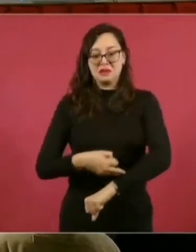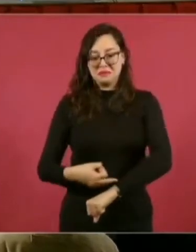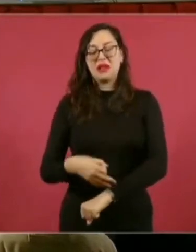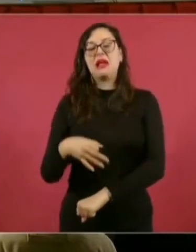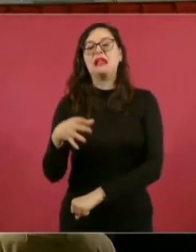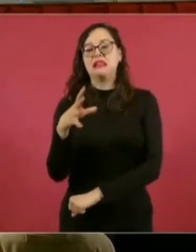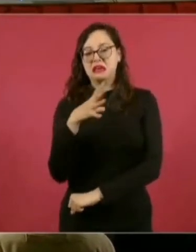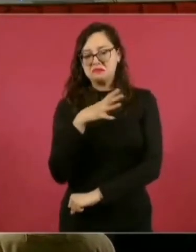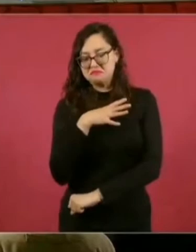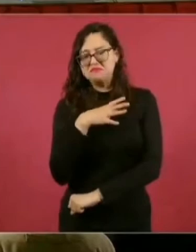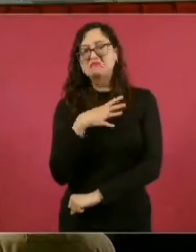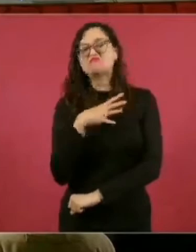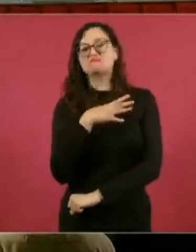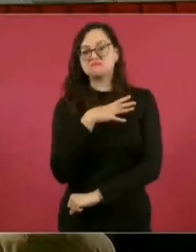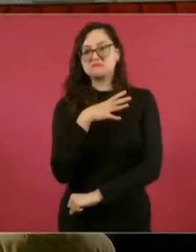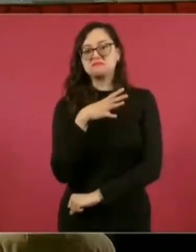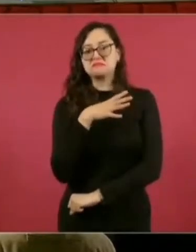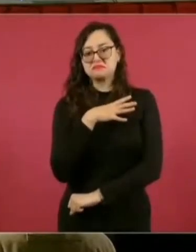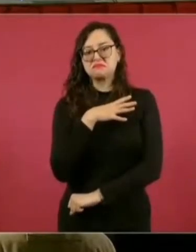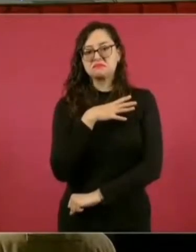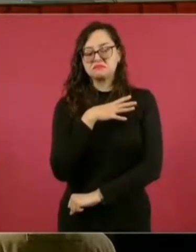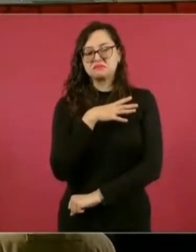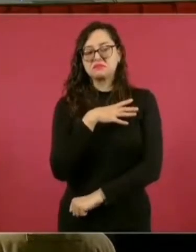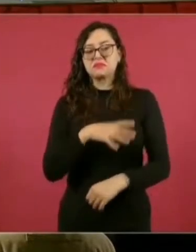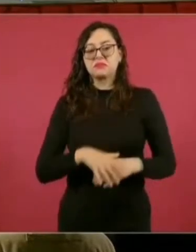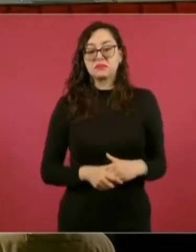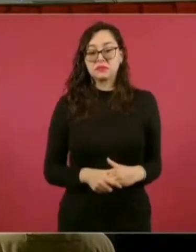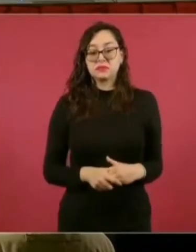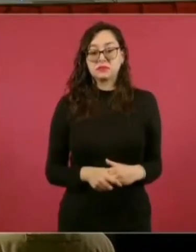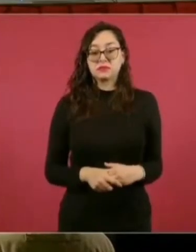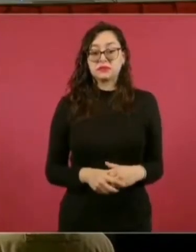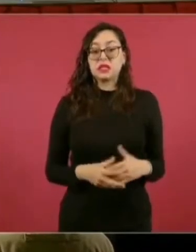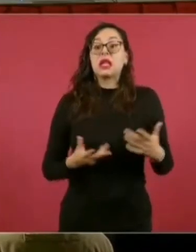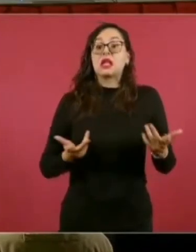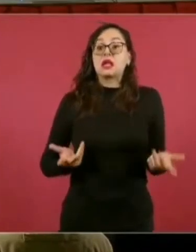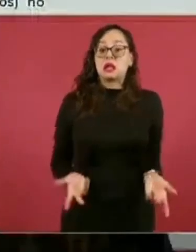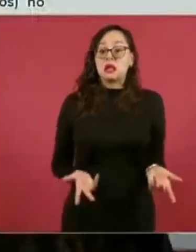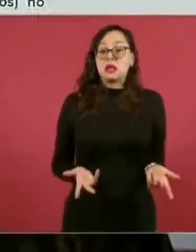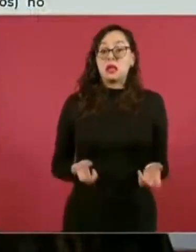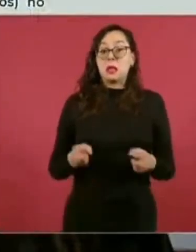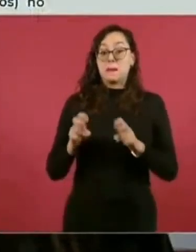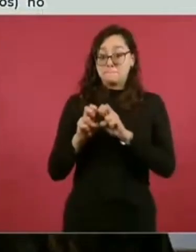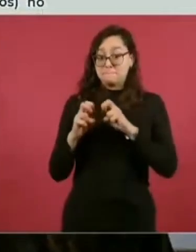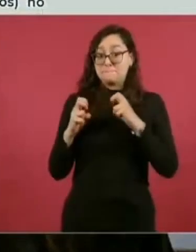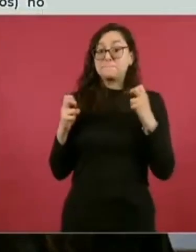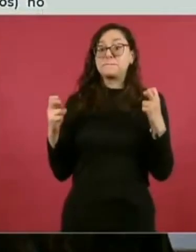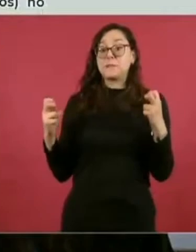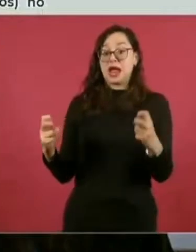Poder Judicial. Los magistrados tienen en promedio